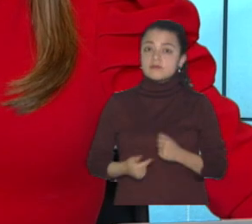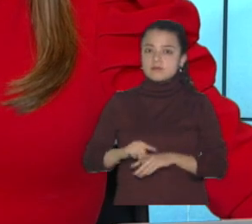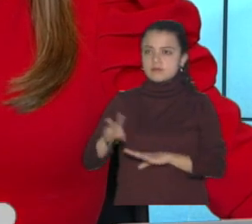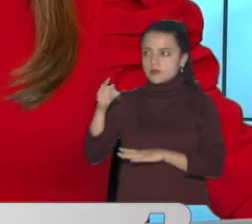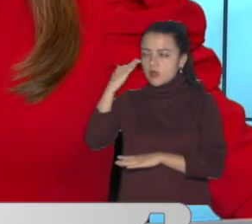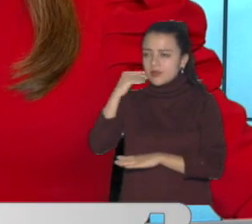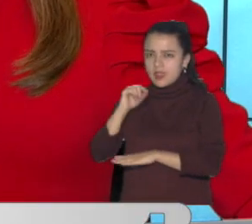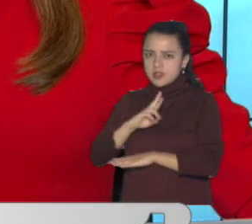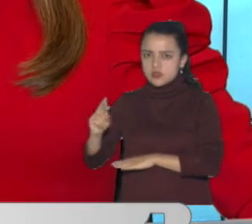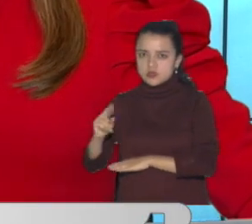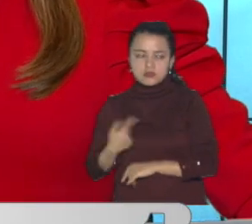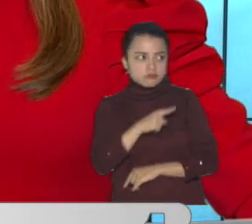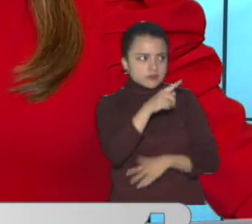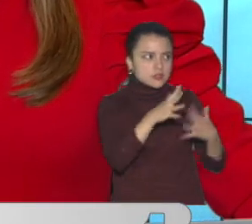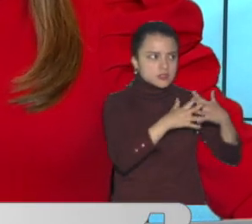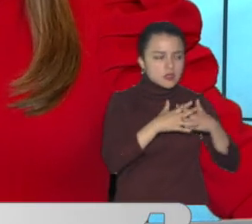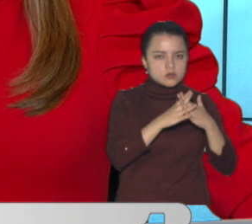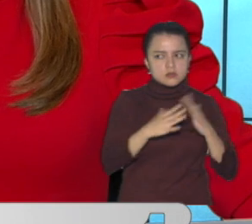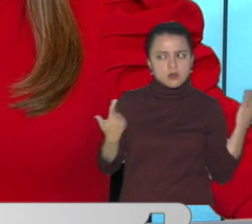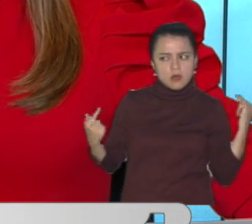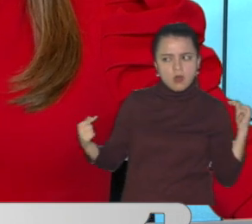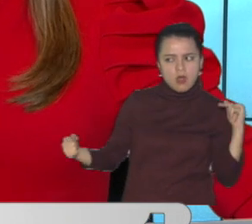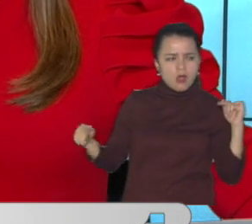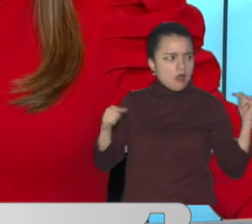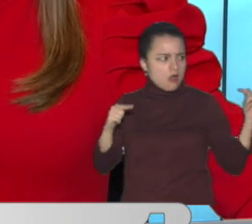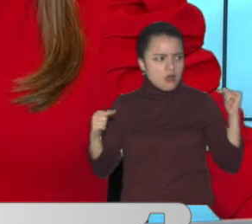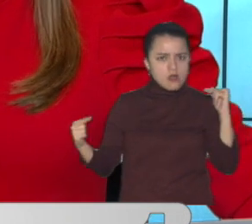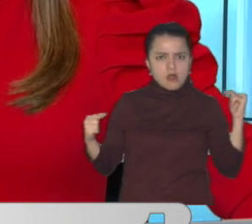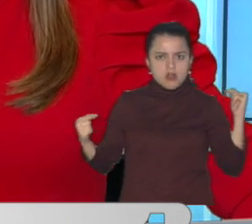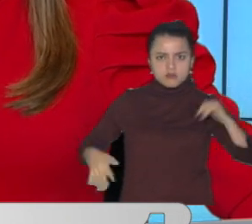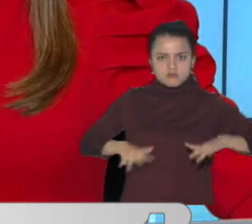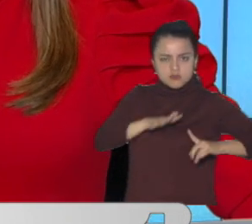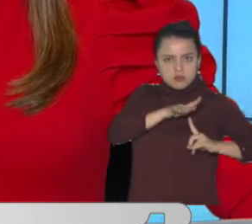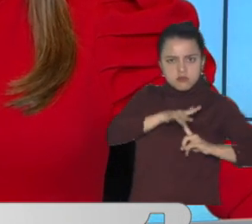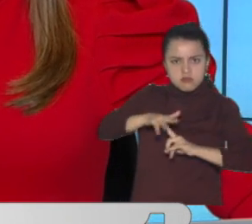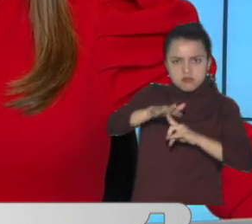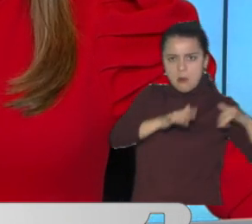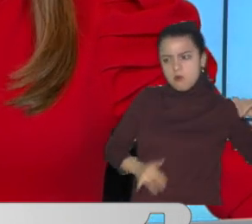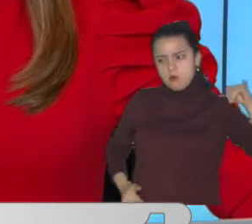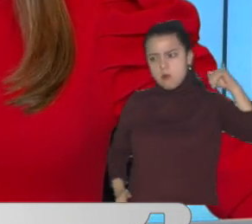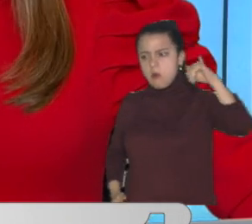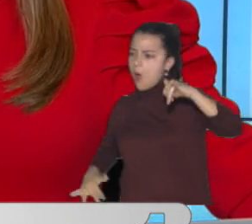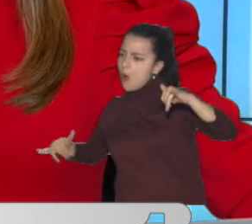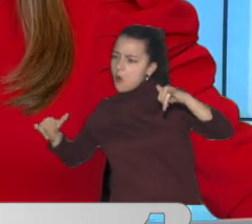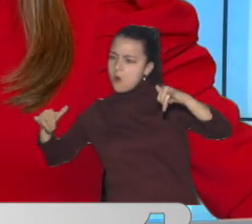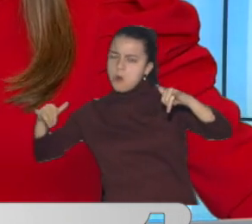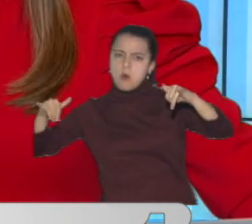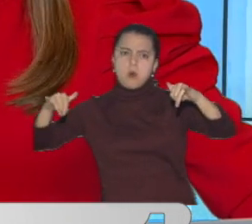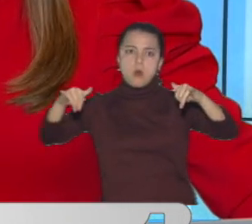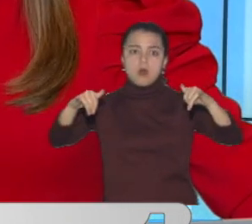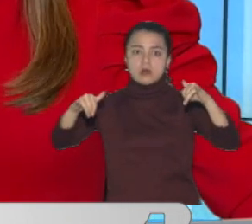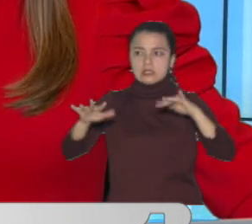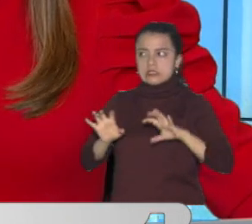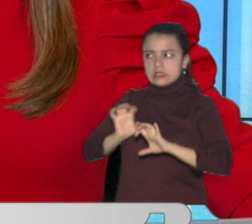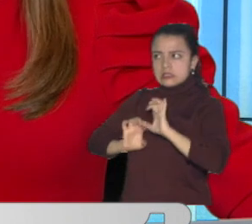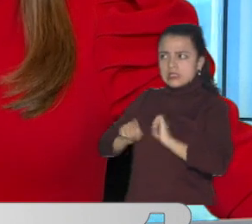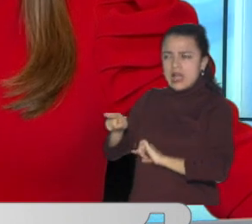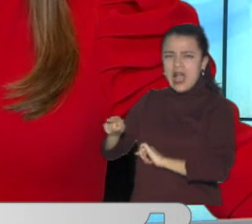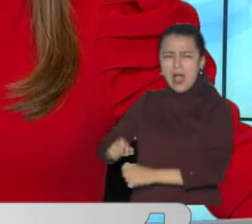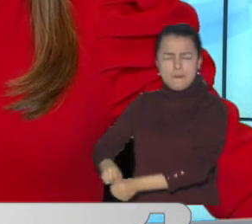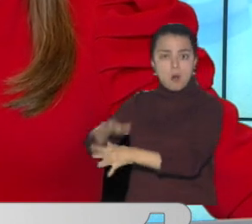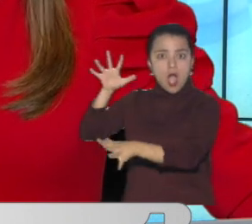Corea del Sur y Estados Unidos mostraron su poderío aéreo en medio de temores por una prueba nuclear de Corea del Norte.